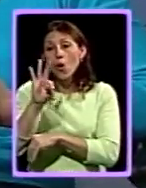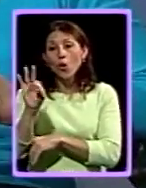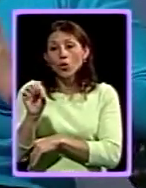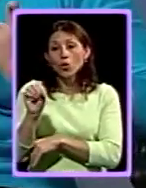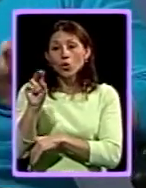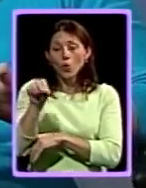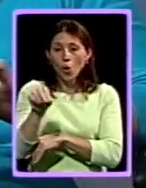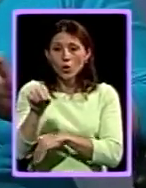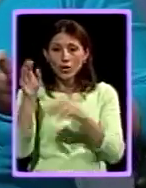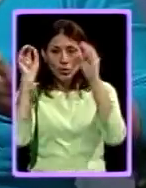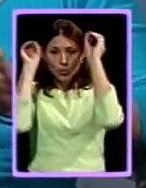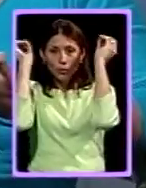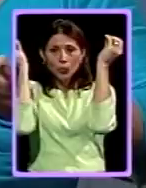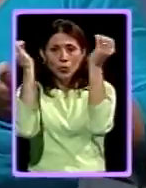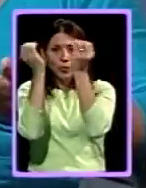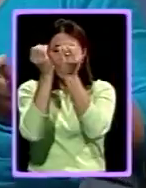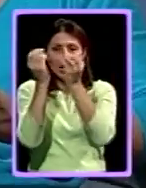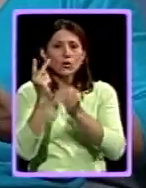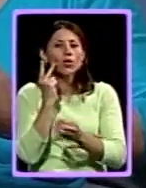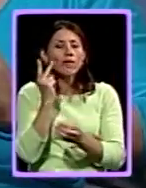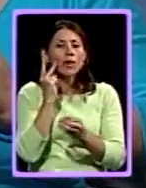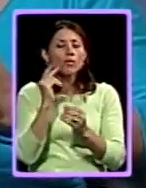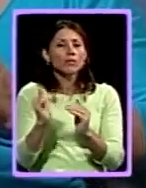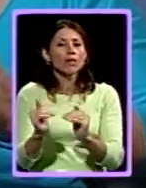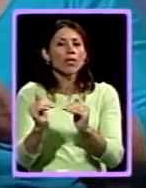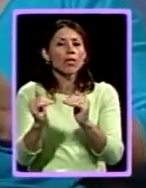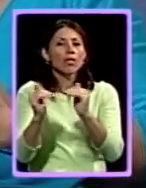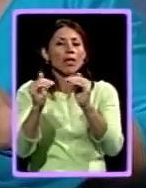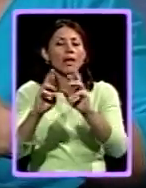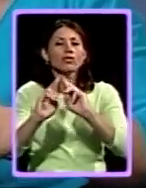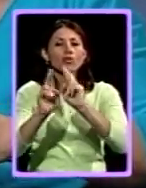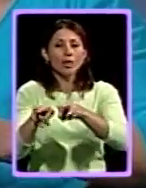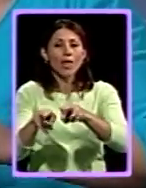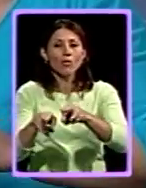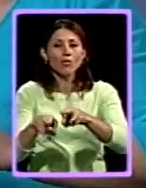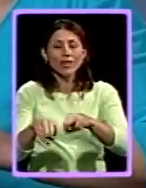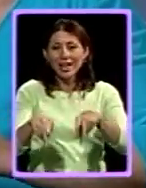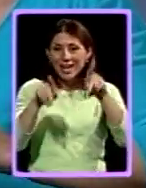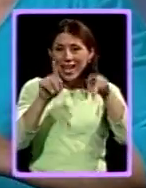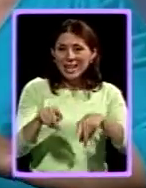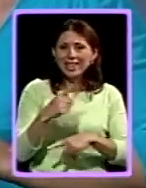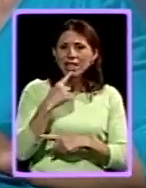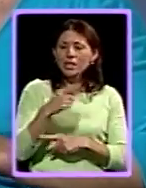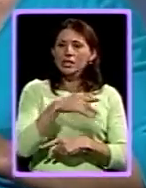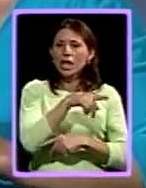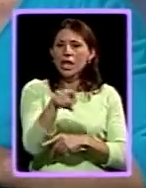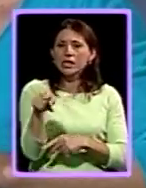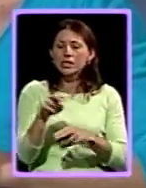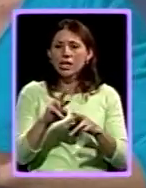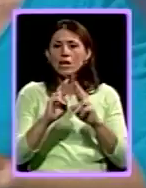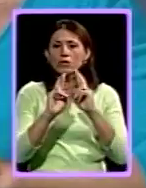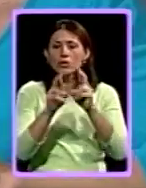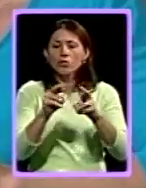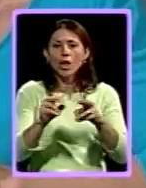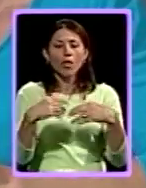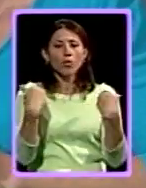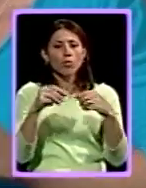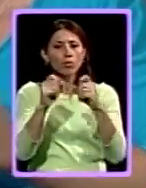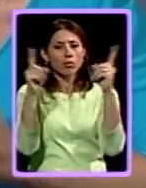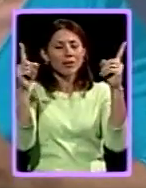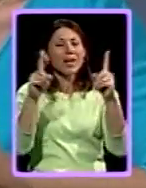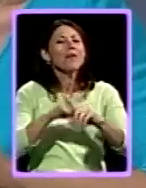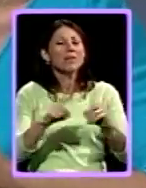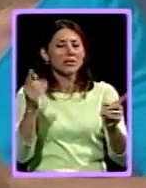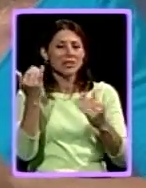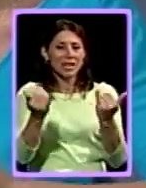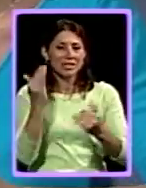él es, la gente dice que muy sorpresivo. De alguna manera ya habían indicaciones que venían diciendo esto va creciendo. No llega